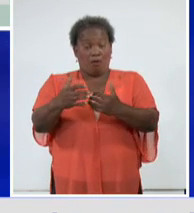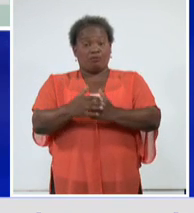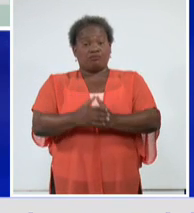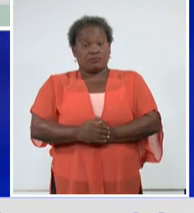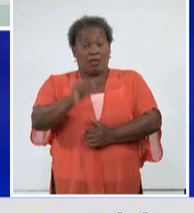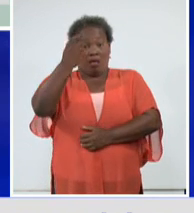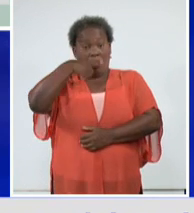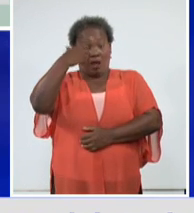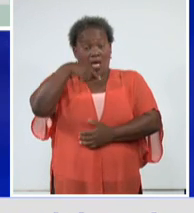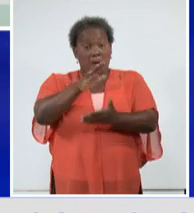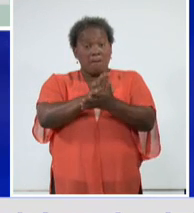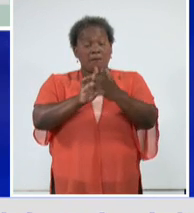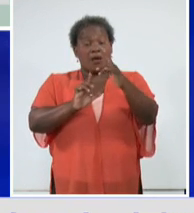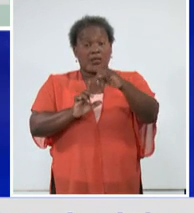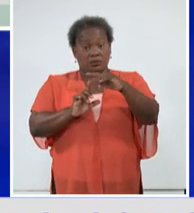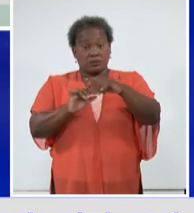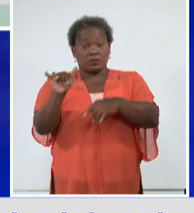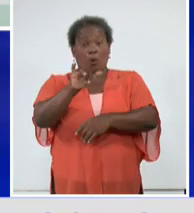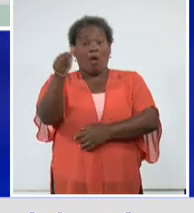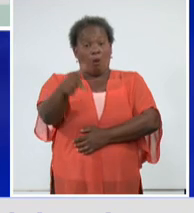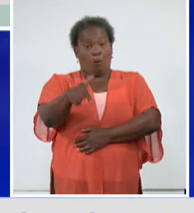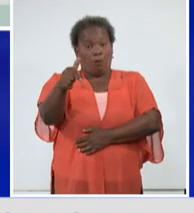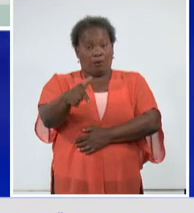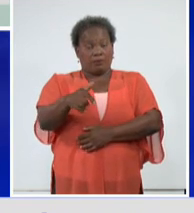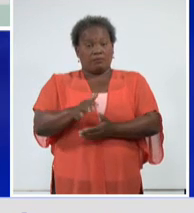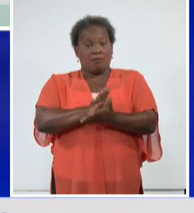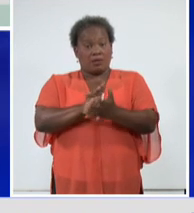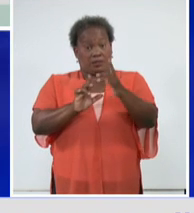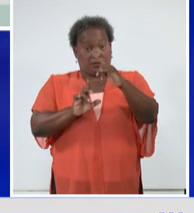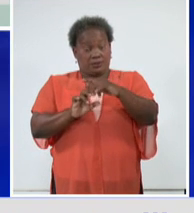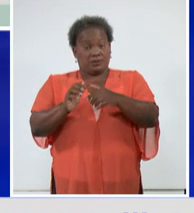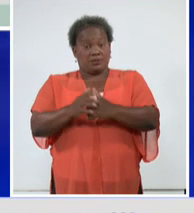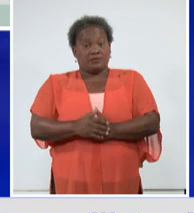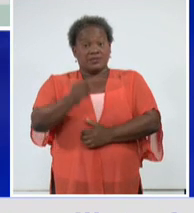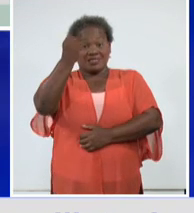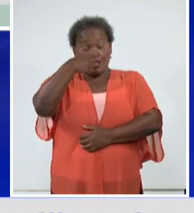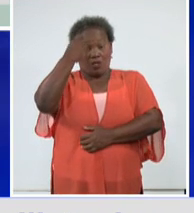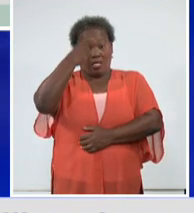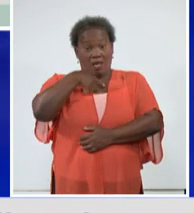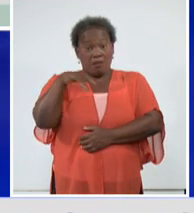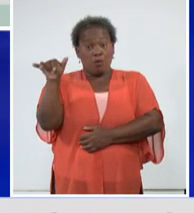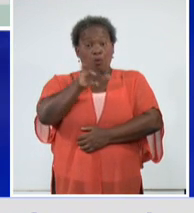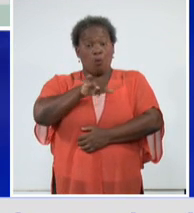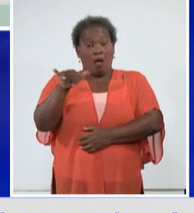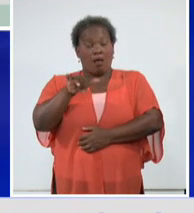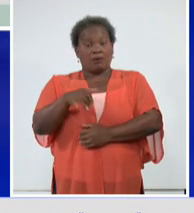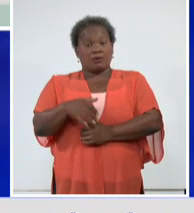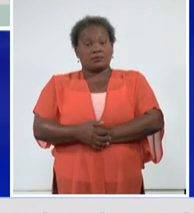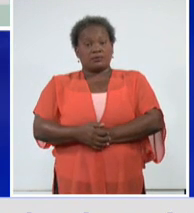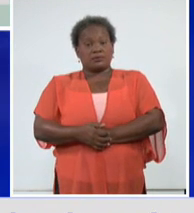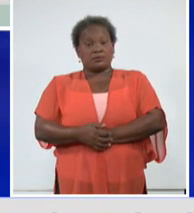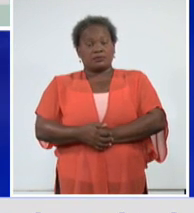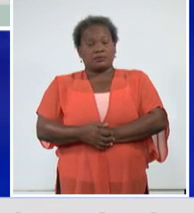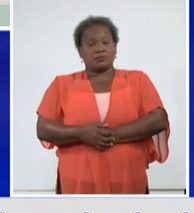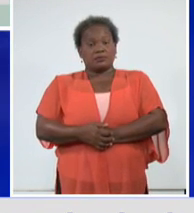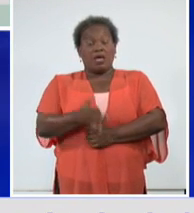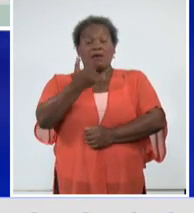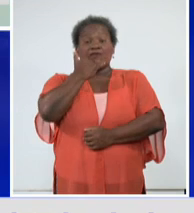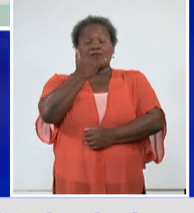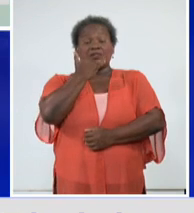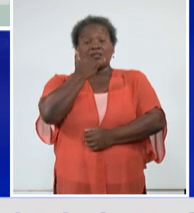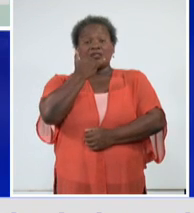de Matanzas, igual que Jagüey Grande, Ciego de Ávila también con una incidencia